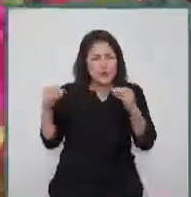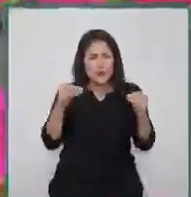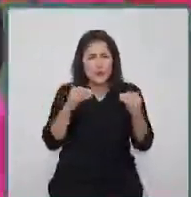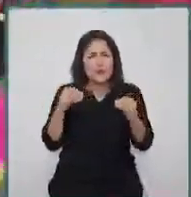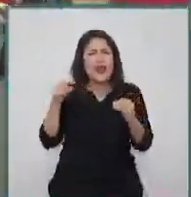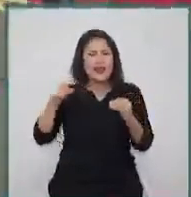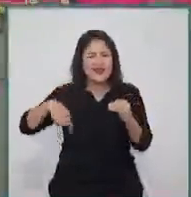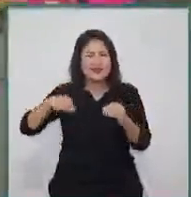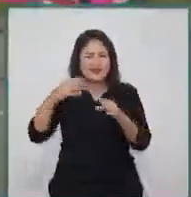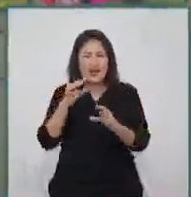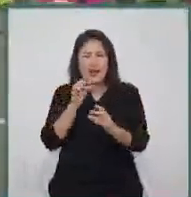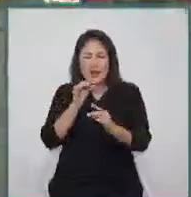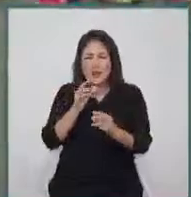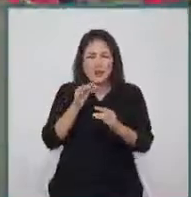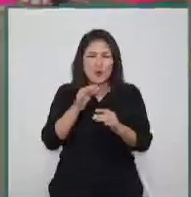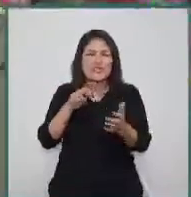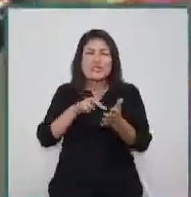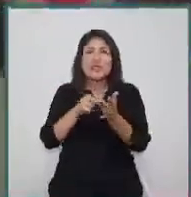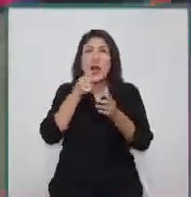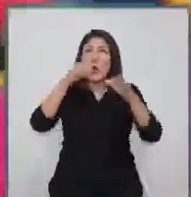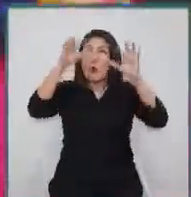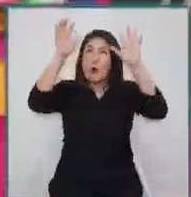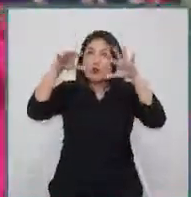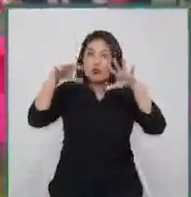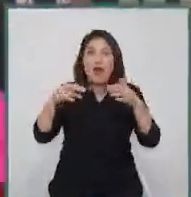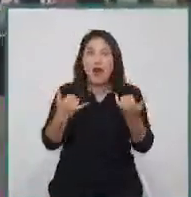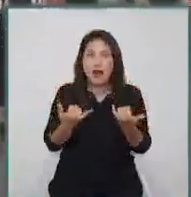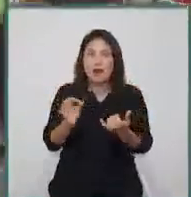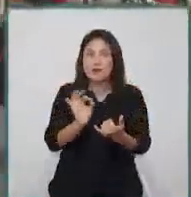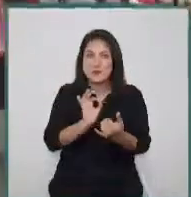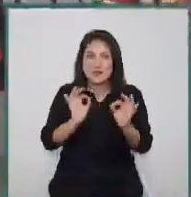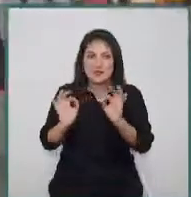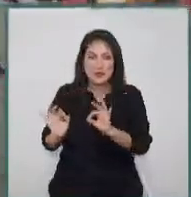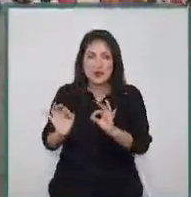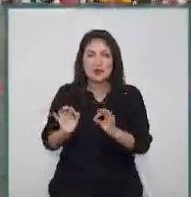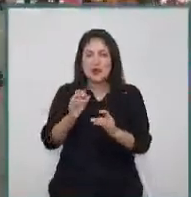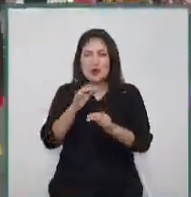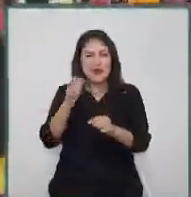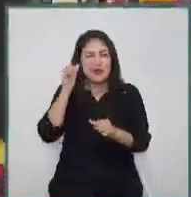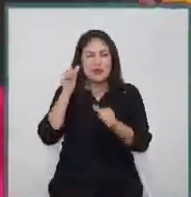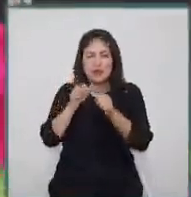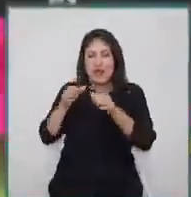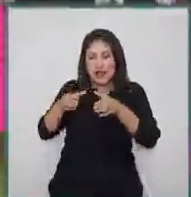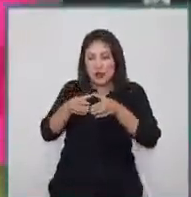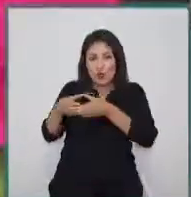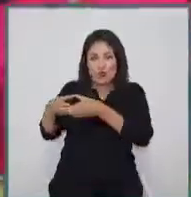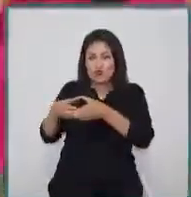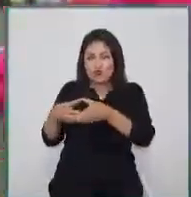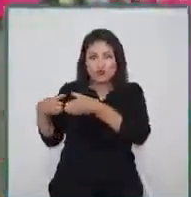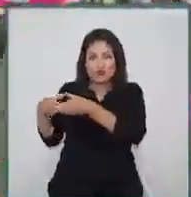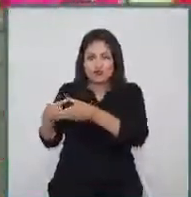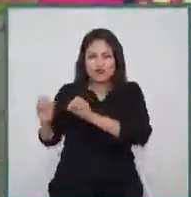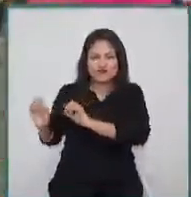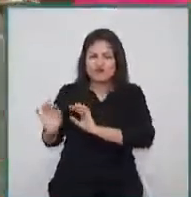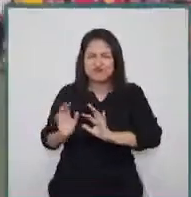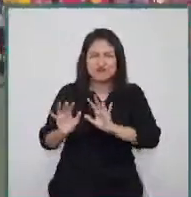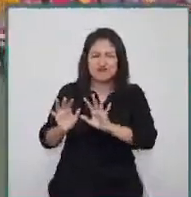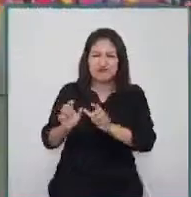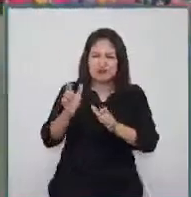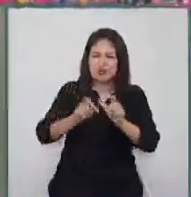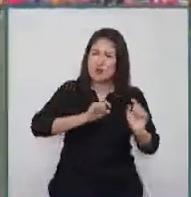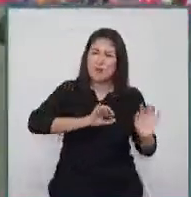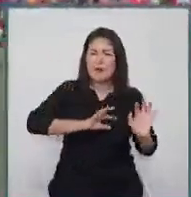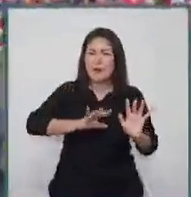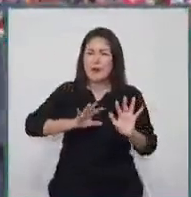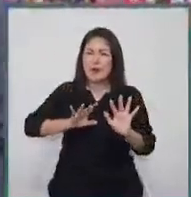pinquillos se tocan pues en temporada, ¿no? De lluvias como la que estamos, ¿no? Y se vienen en bastantes grupos acá en la ciudad de Puno y realmente